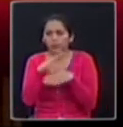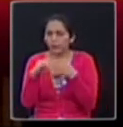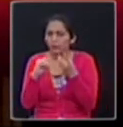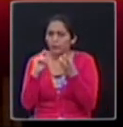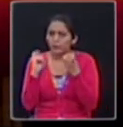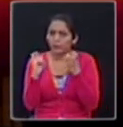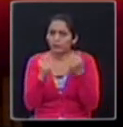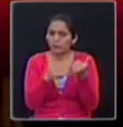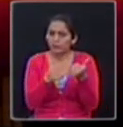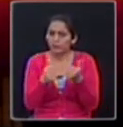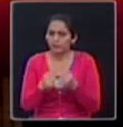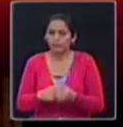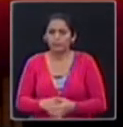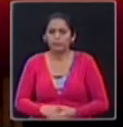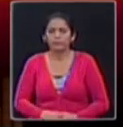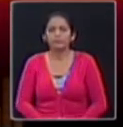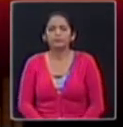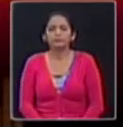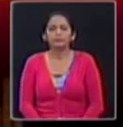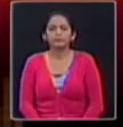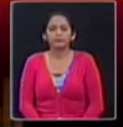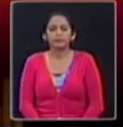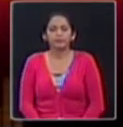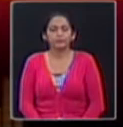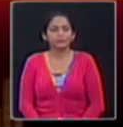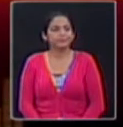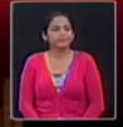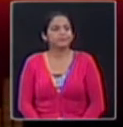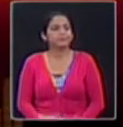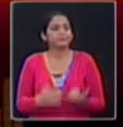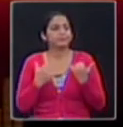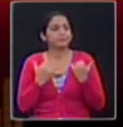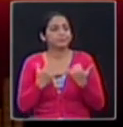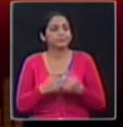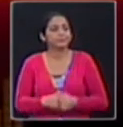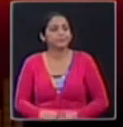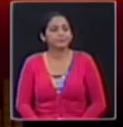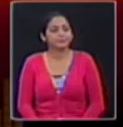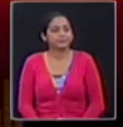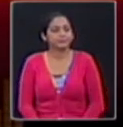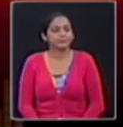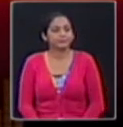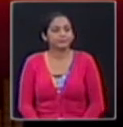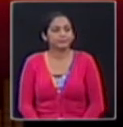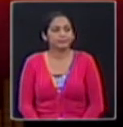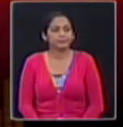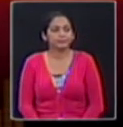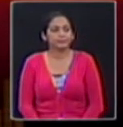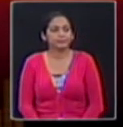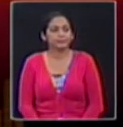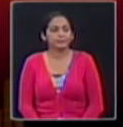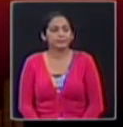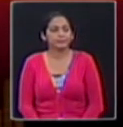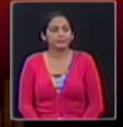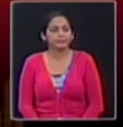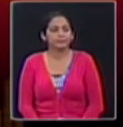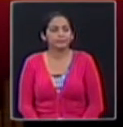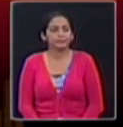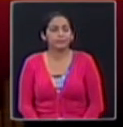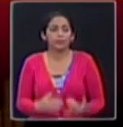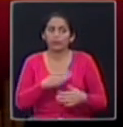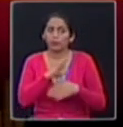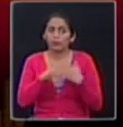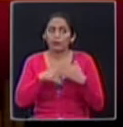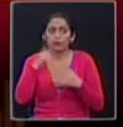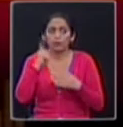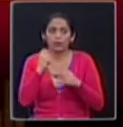Lo único cierto y lo fundamental, y creo que van a coincidir, es el crecimiento económico, empleo, productividad e igualdad. Bajo ese principio tenemos que seguir